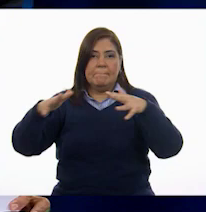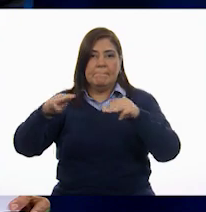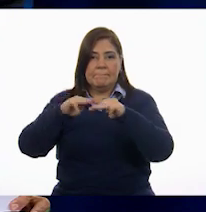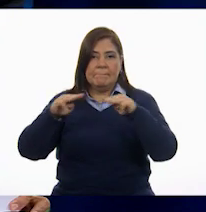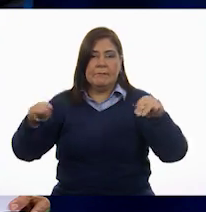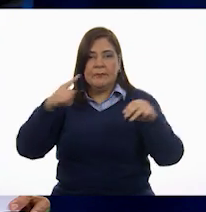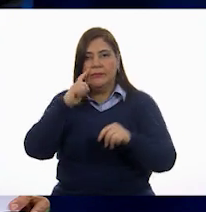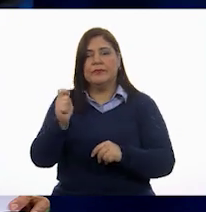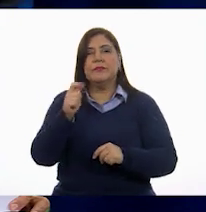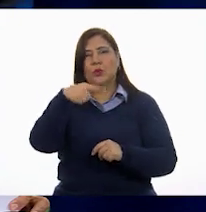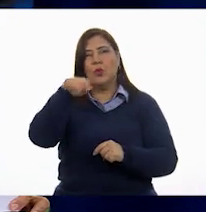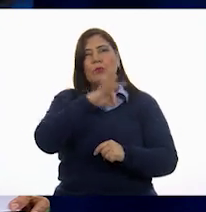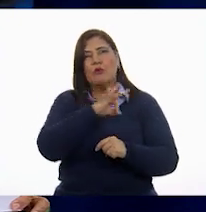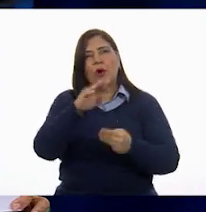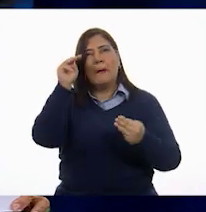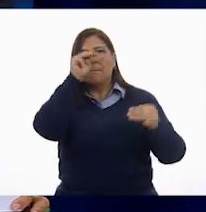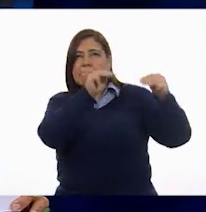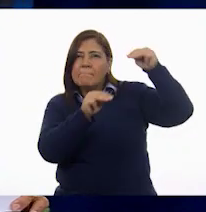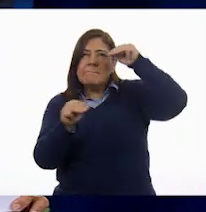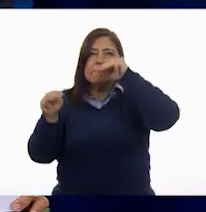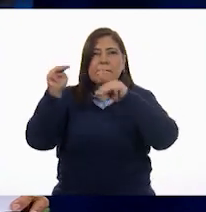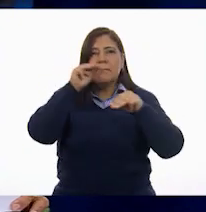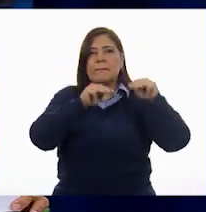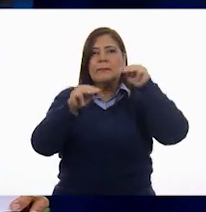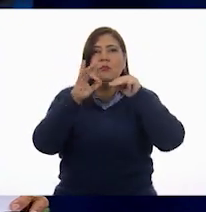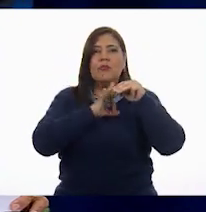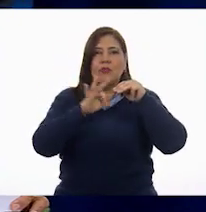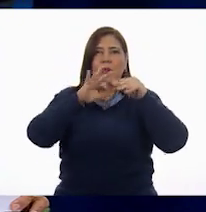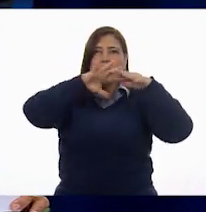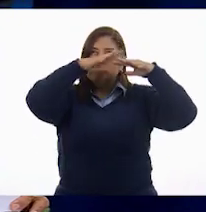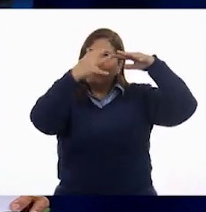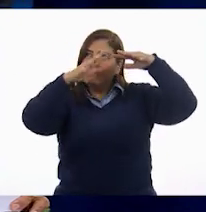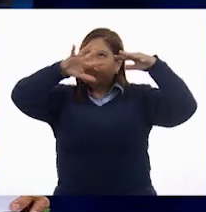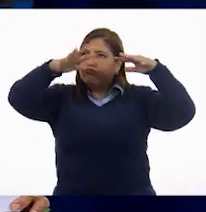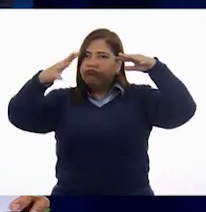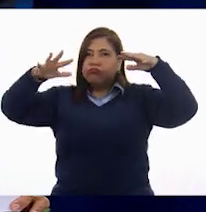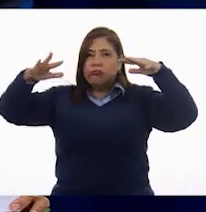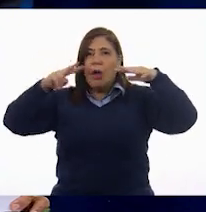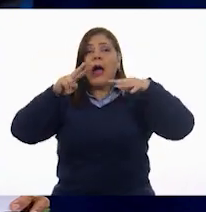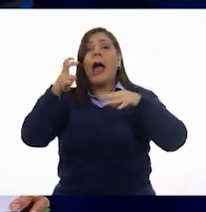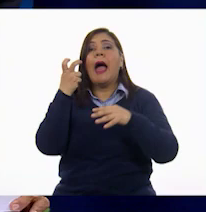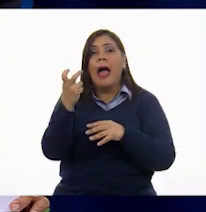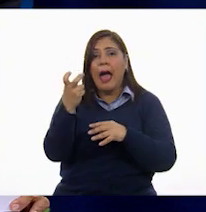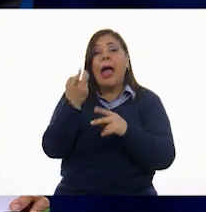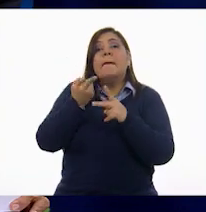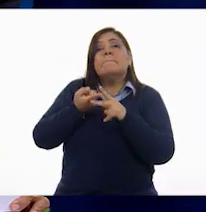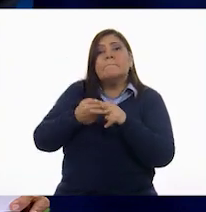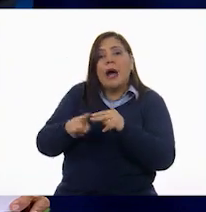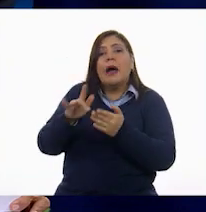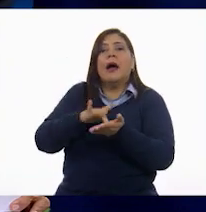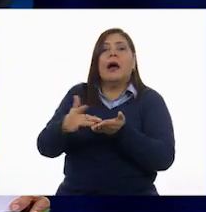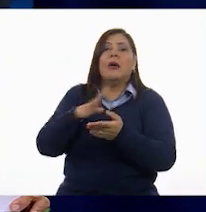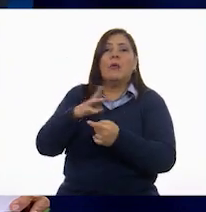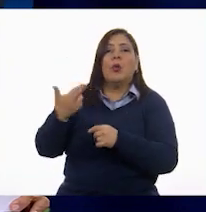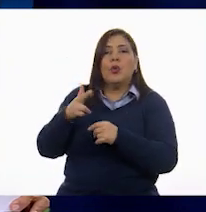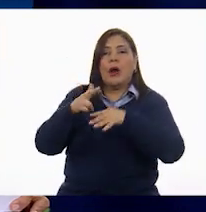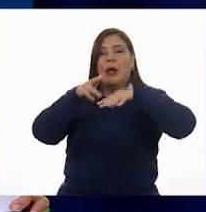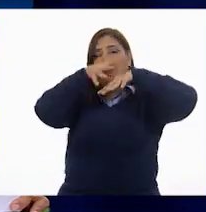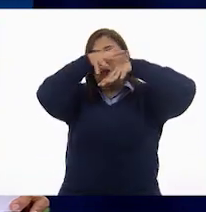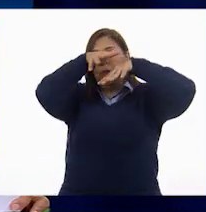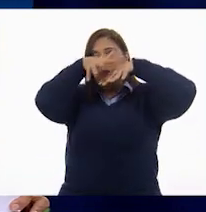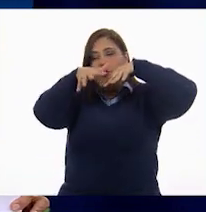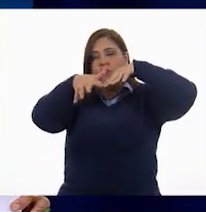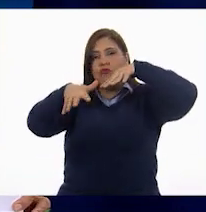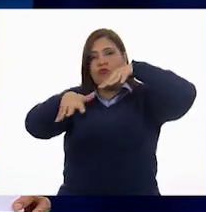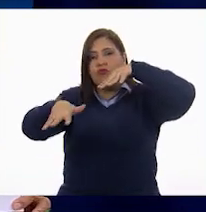las montañas se encuentran a cierta altura, es ahí donde se originan los ríos que van descendiendo